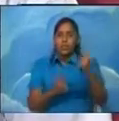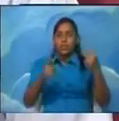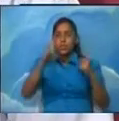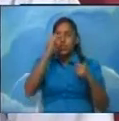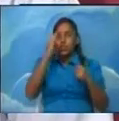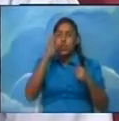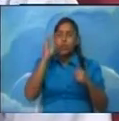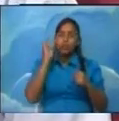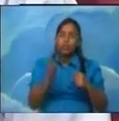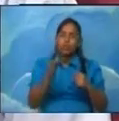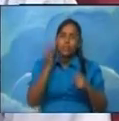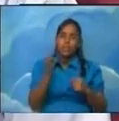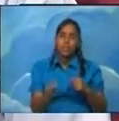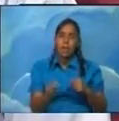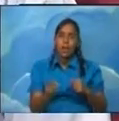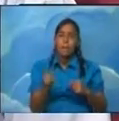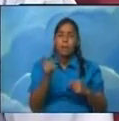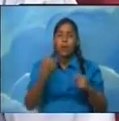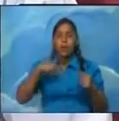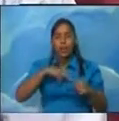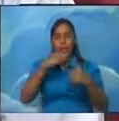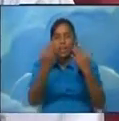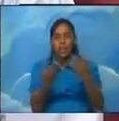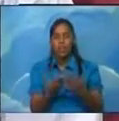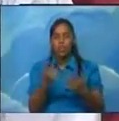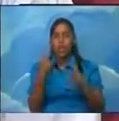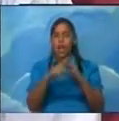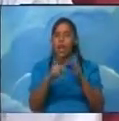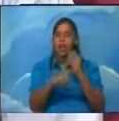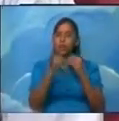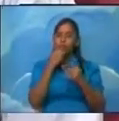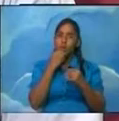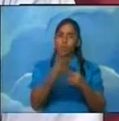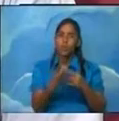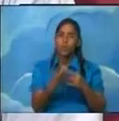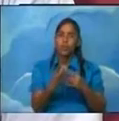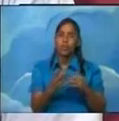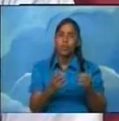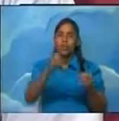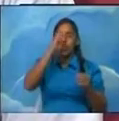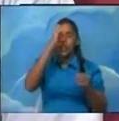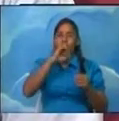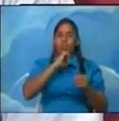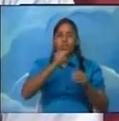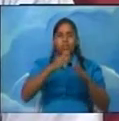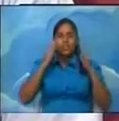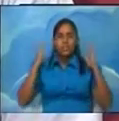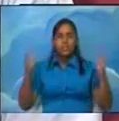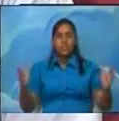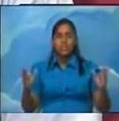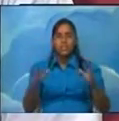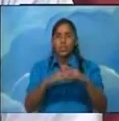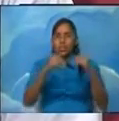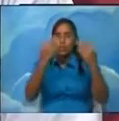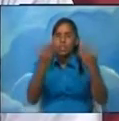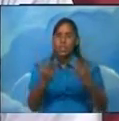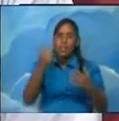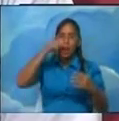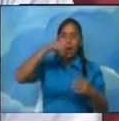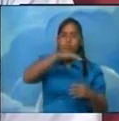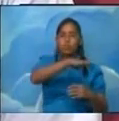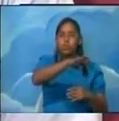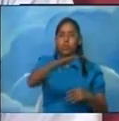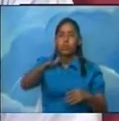Dios siempre nos ha querido dar las cosas buenas. Dios es un Dios grande y lo que le da al